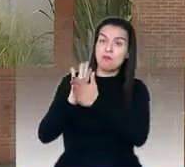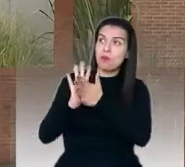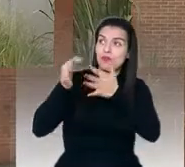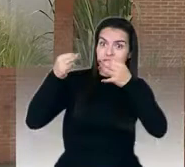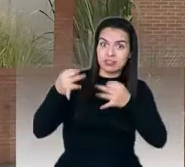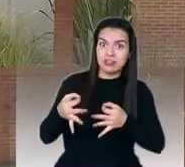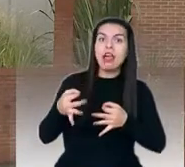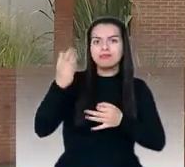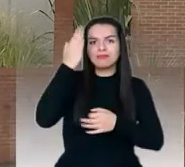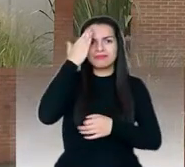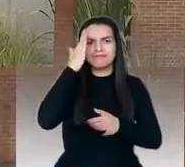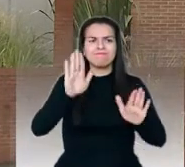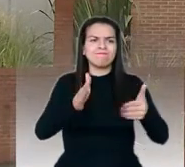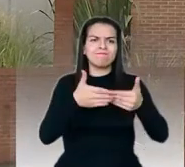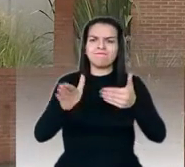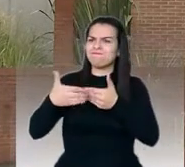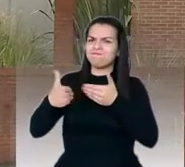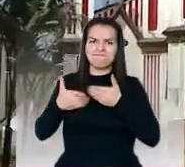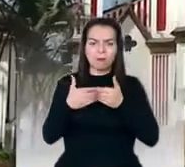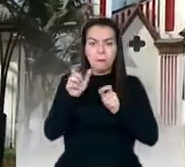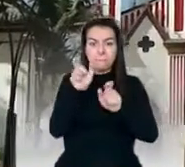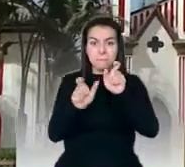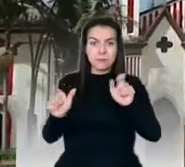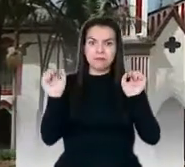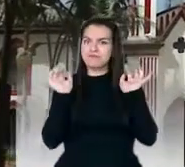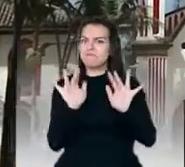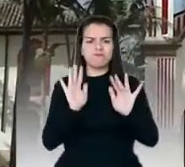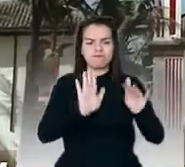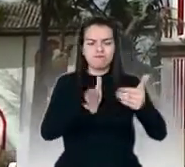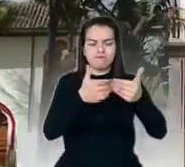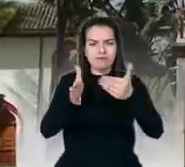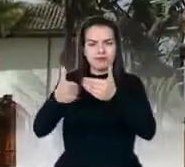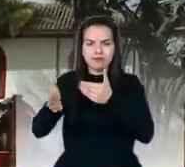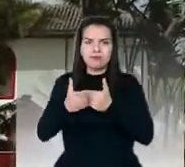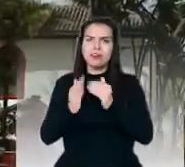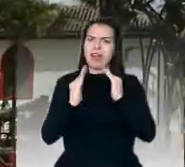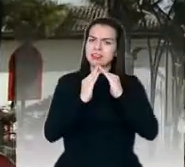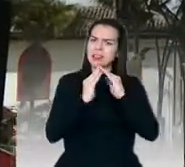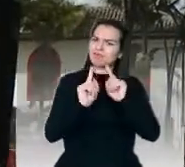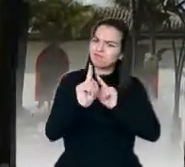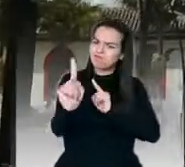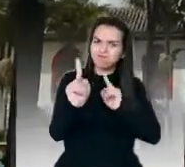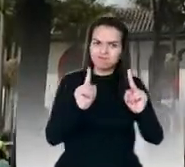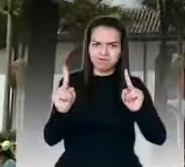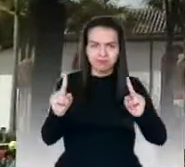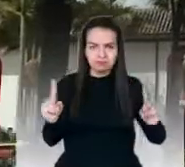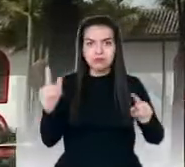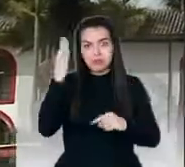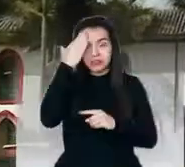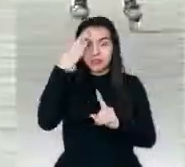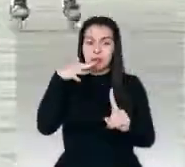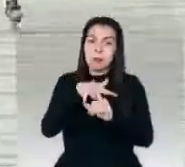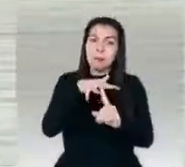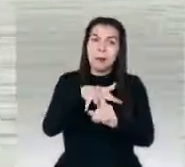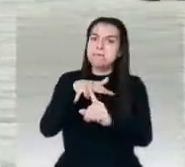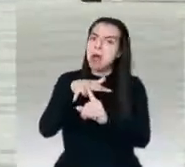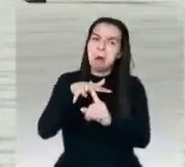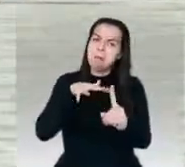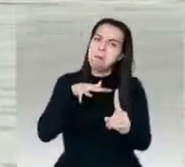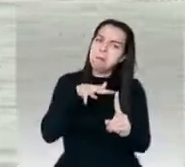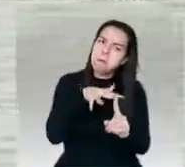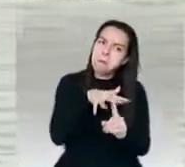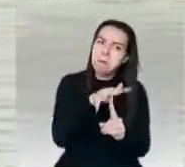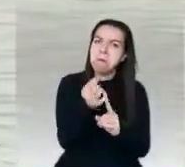eventos con más de 50 personas, aislamiento preventivo obligatorio, la velocidad del contagio ha venido disminuyendo. Se evidencia